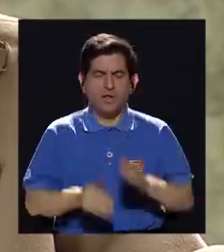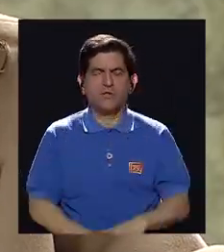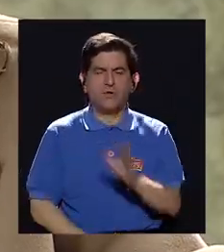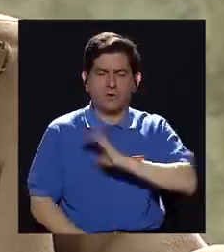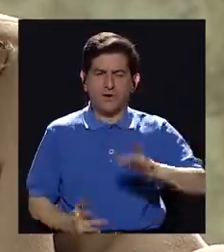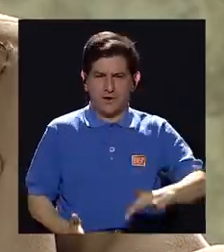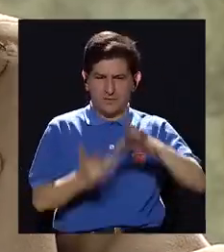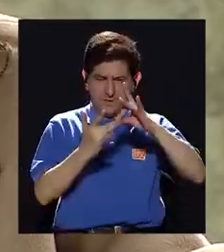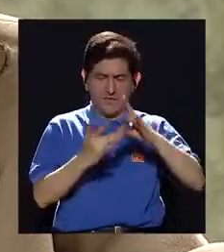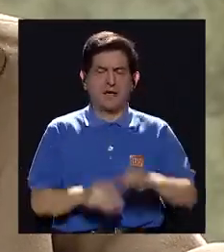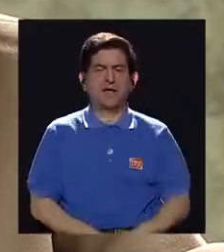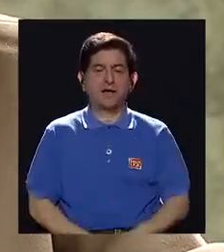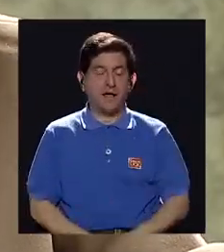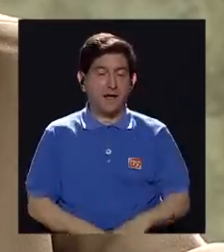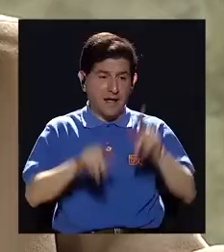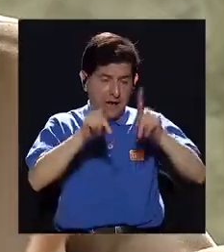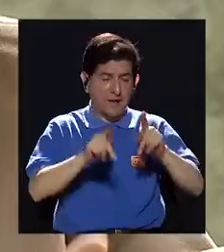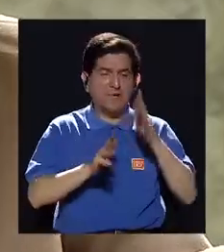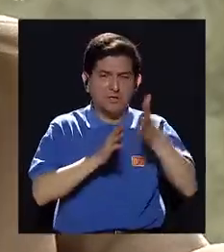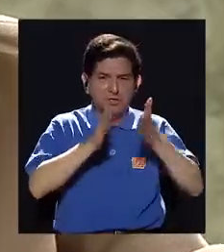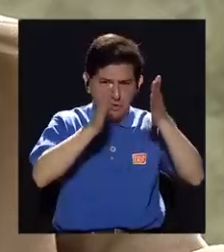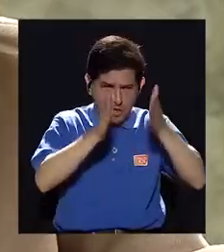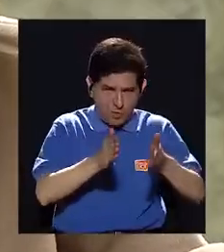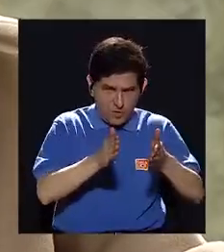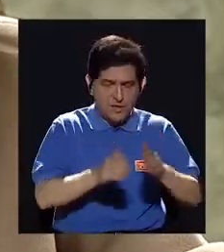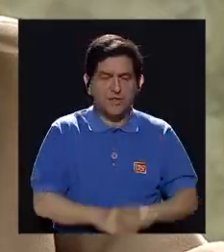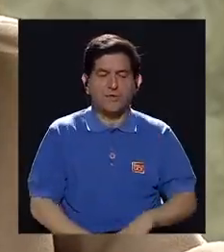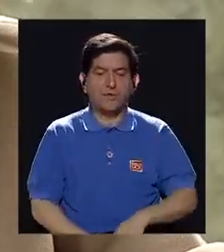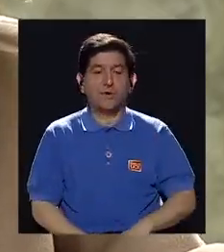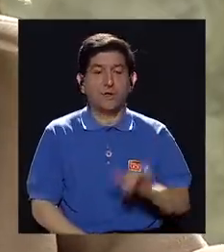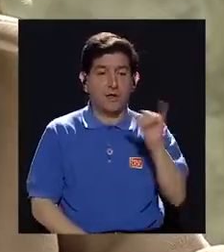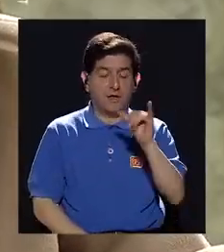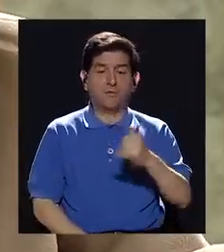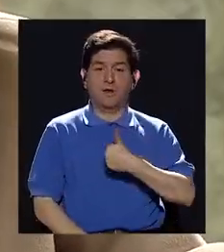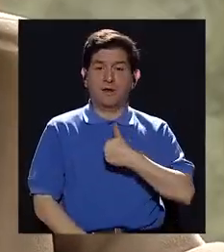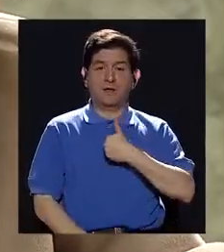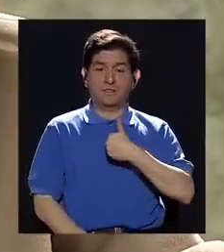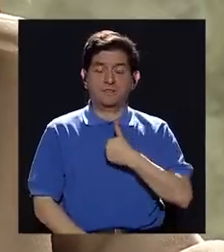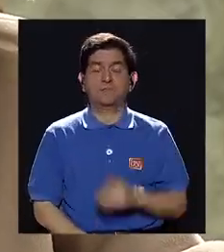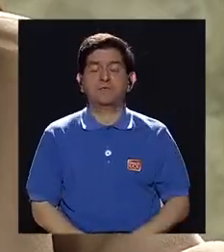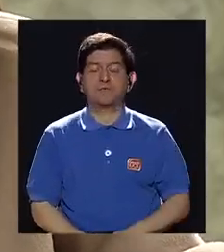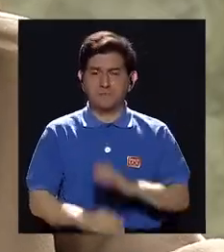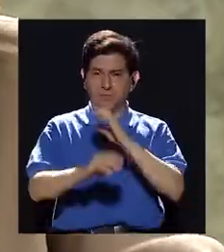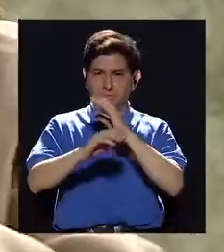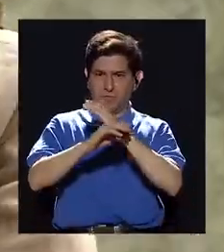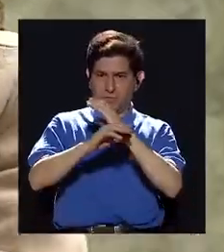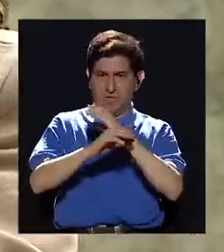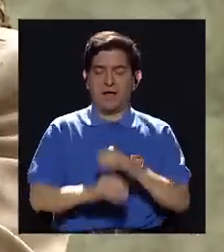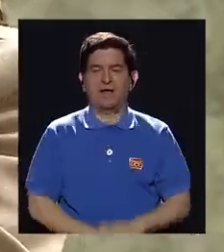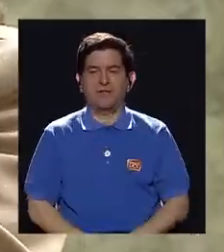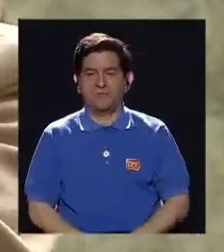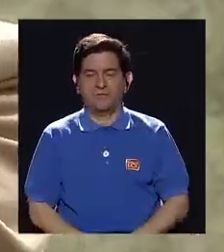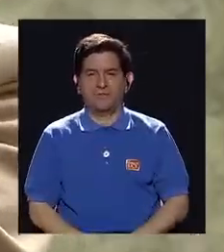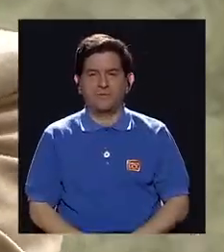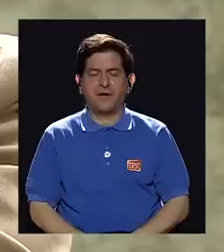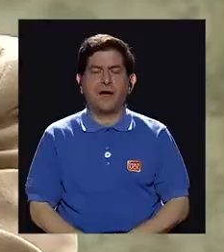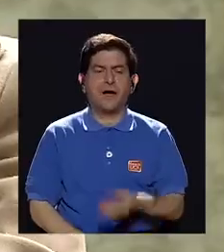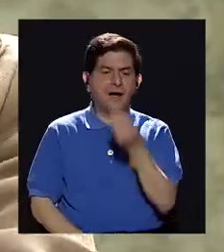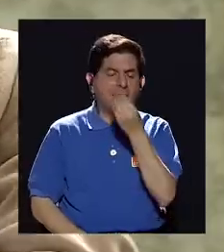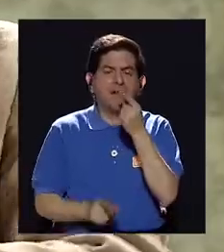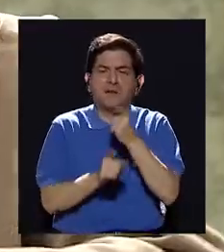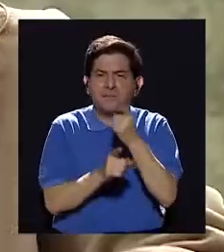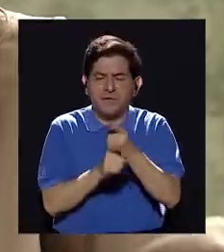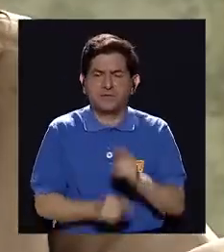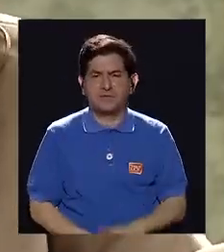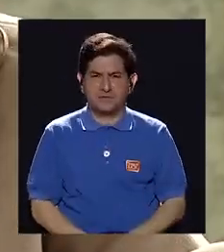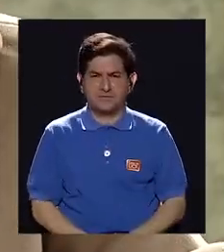esa particularidad, cuidar a su familiar, pero además cuidarse ella, con mecánica corporal, alimentándose en forma